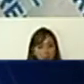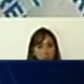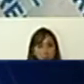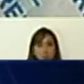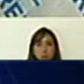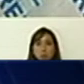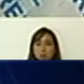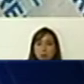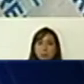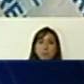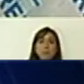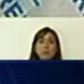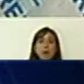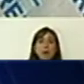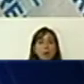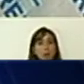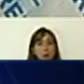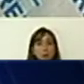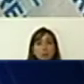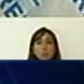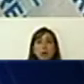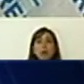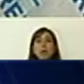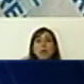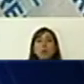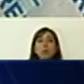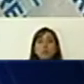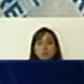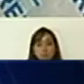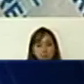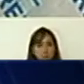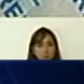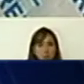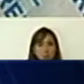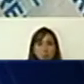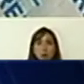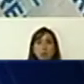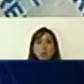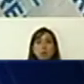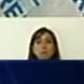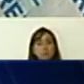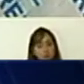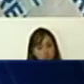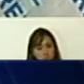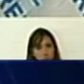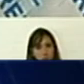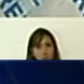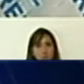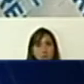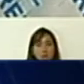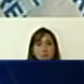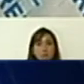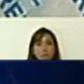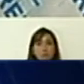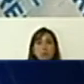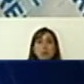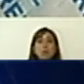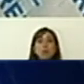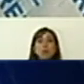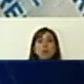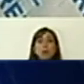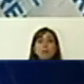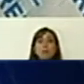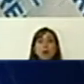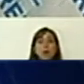la libertad, la justicia, la igualdad, la solidaridad, la democracia, la